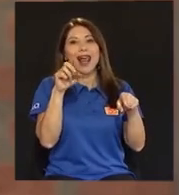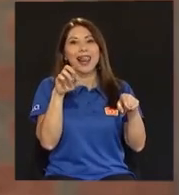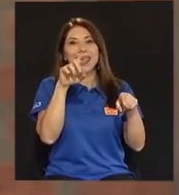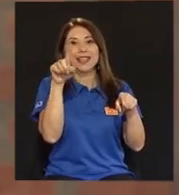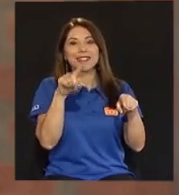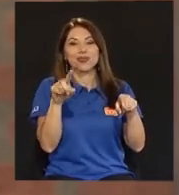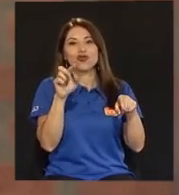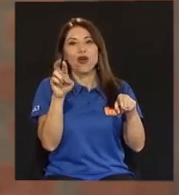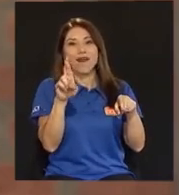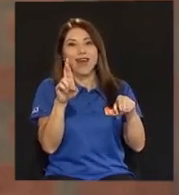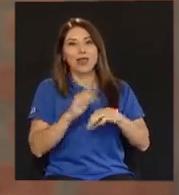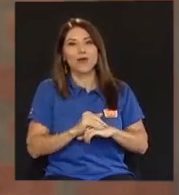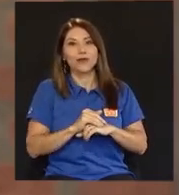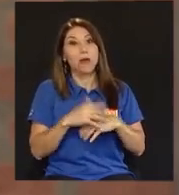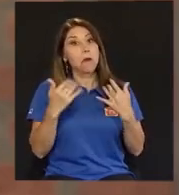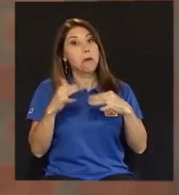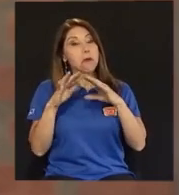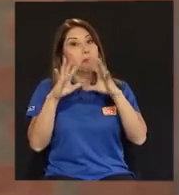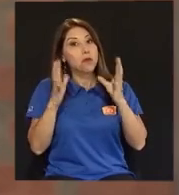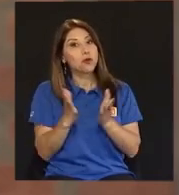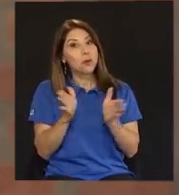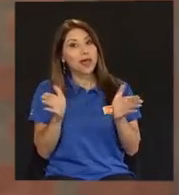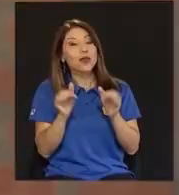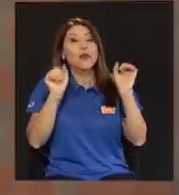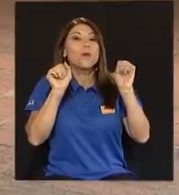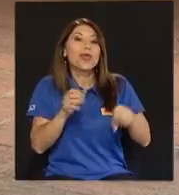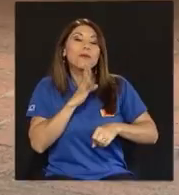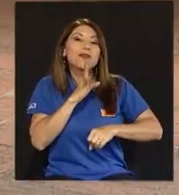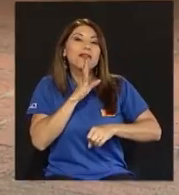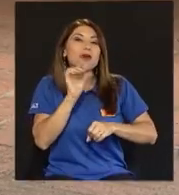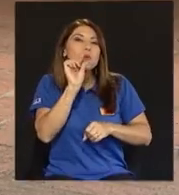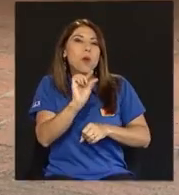Podríamos hablar un poco sobre la secundaria y sobre Ohio, pero